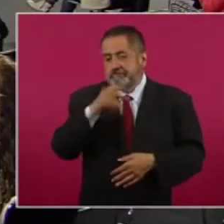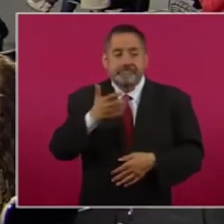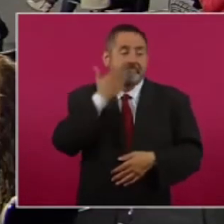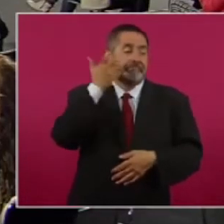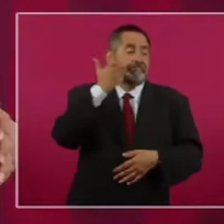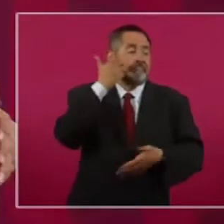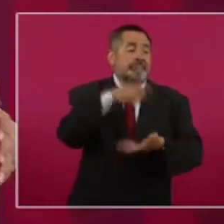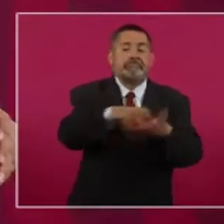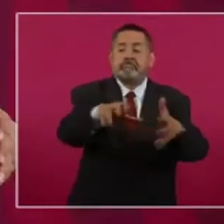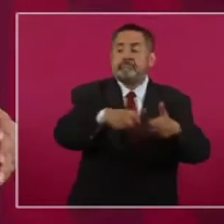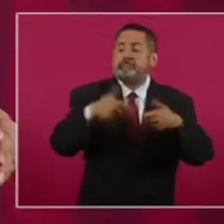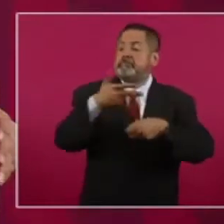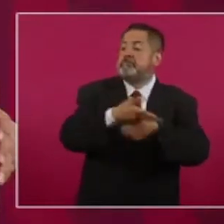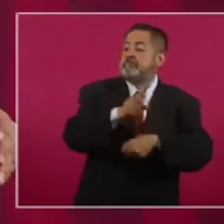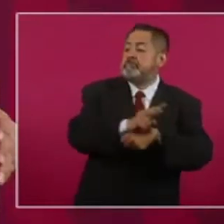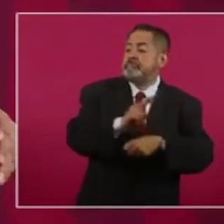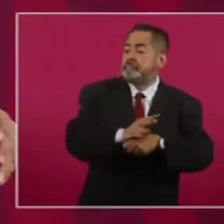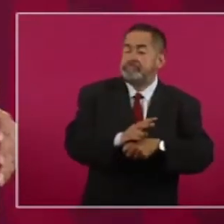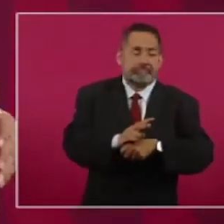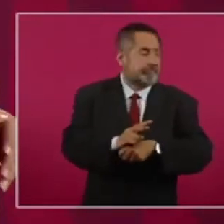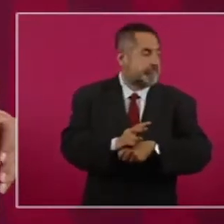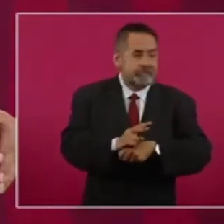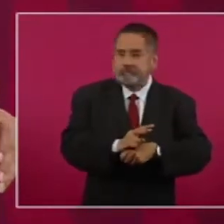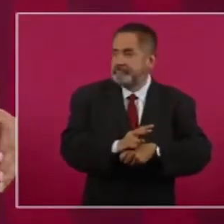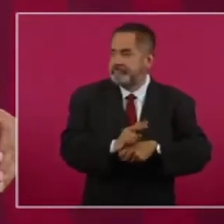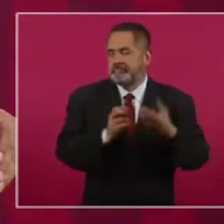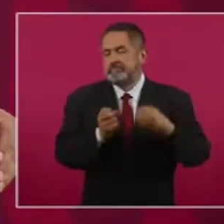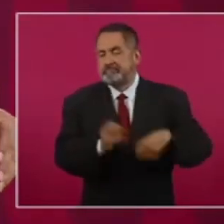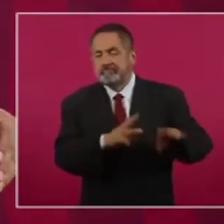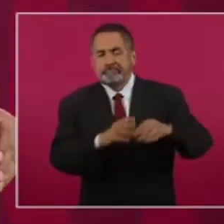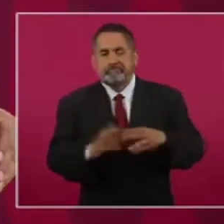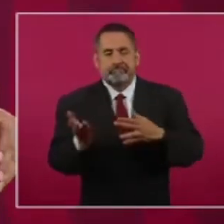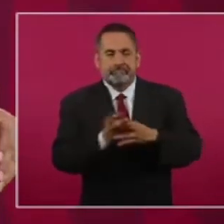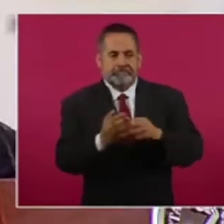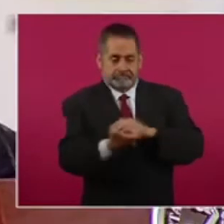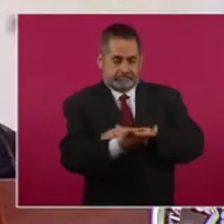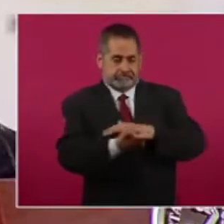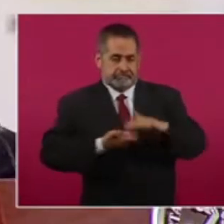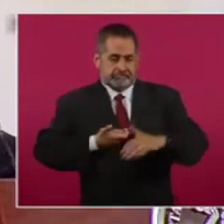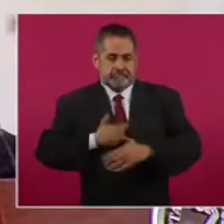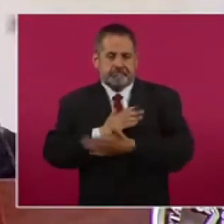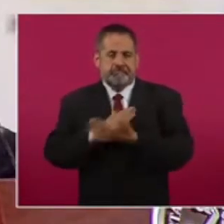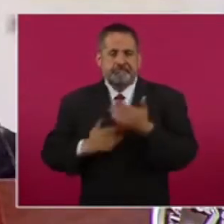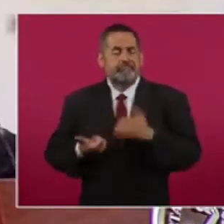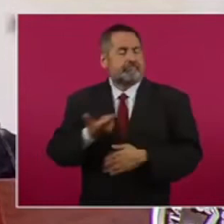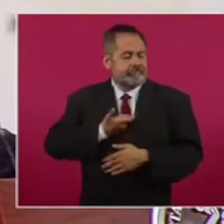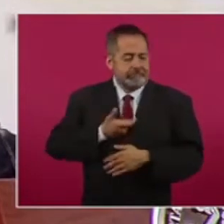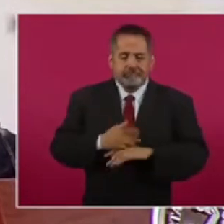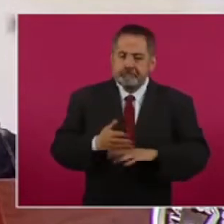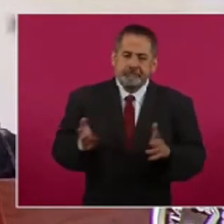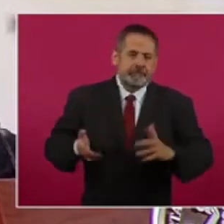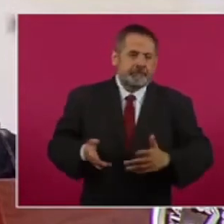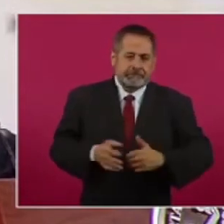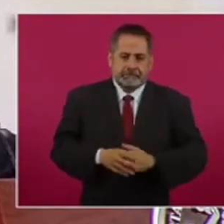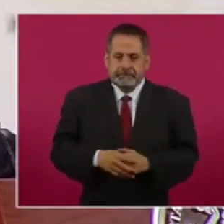Era el moche por la compra de los equipos.